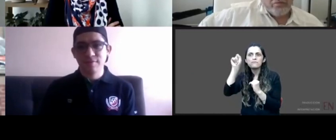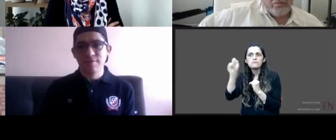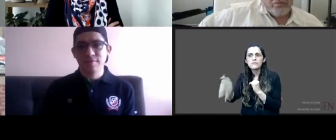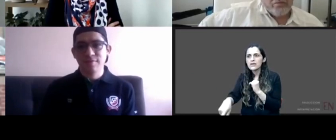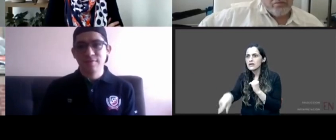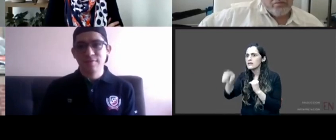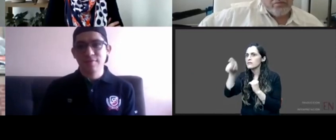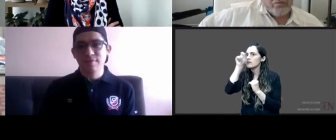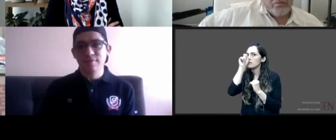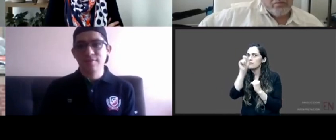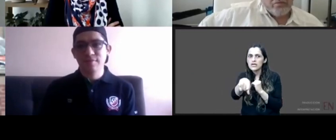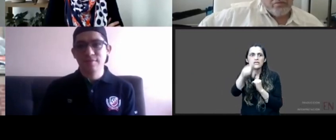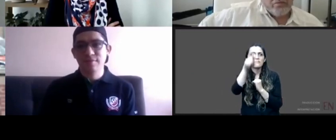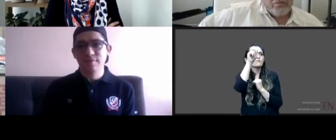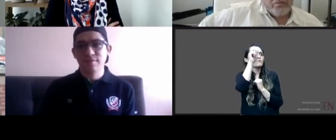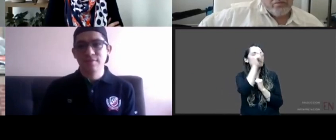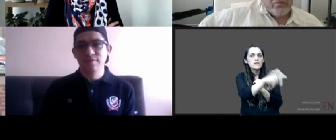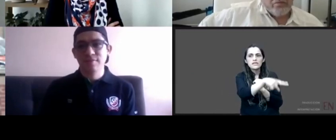porque a ver,